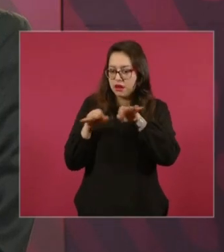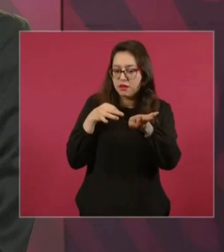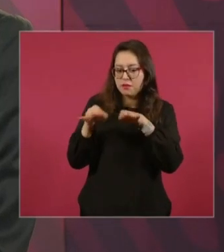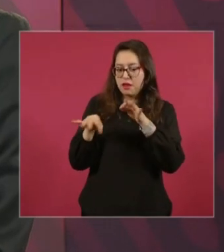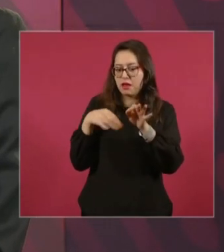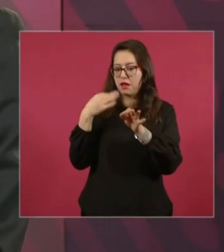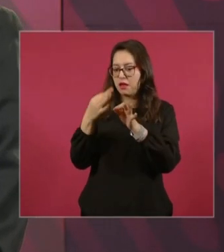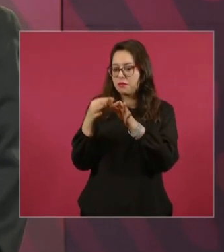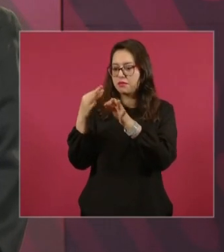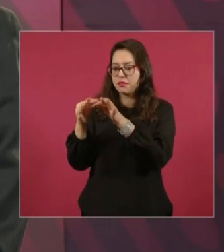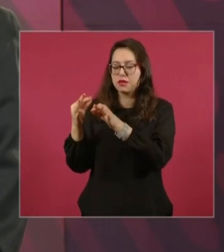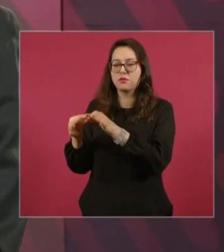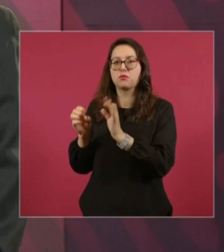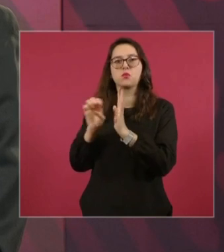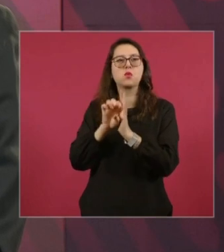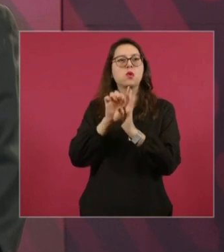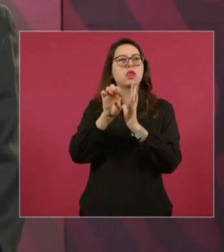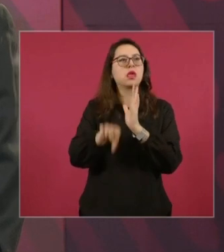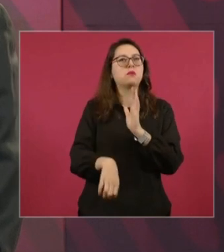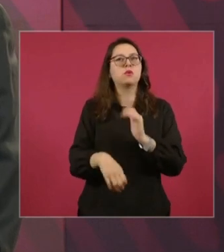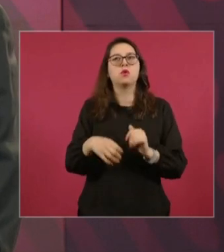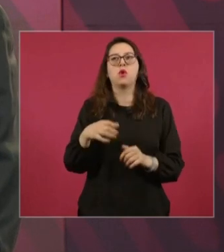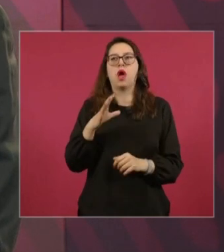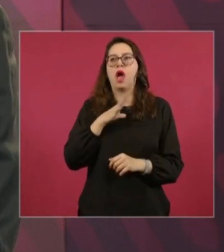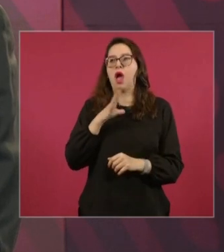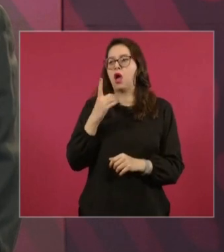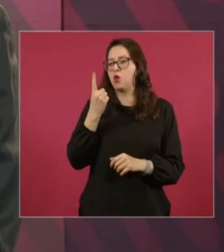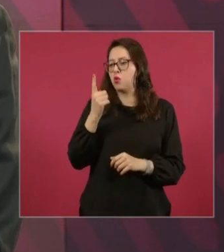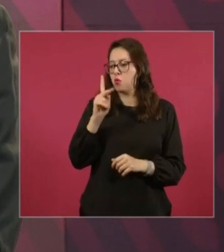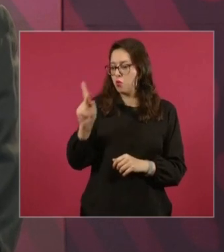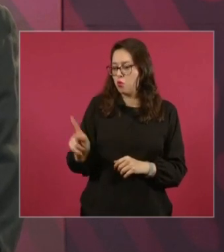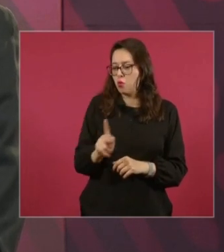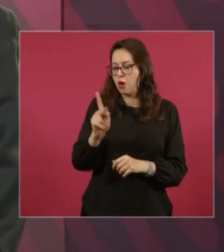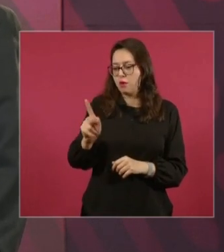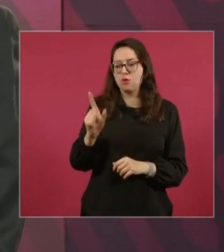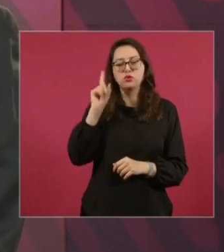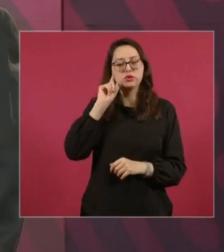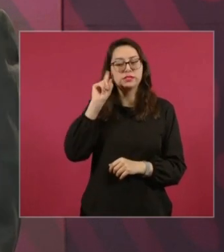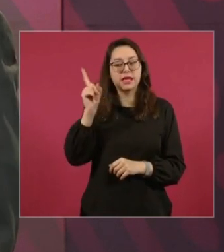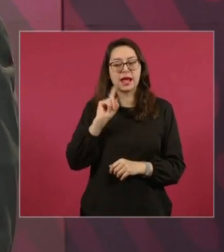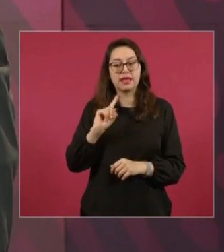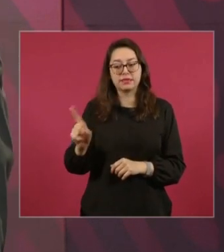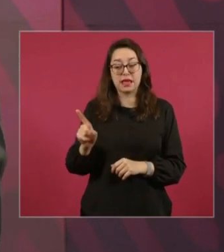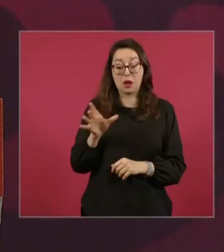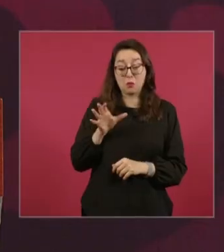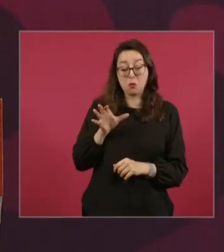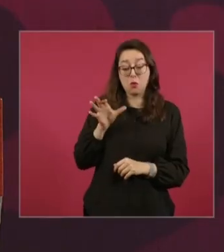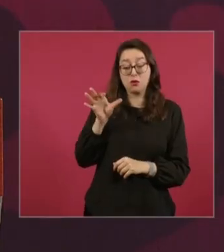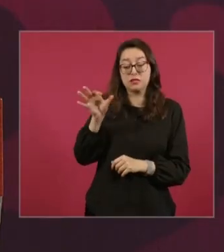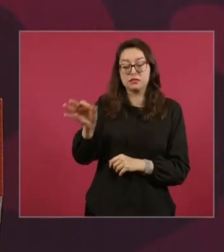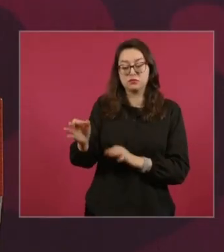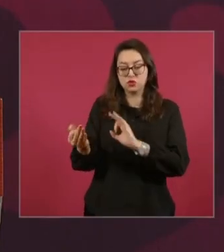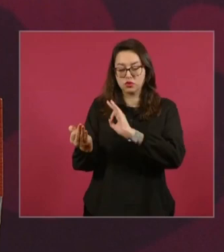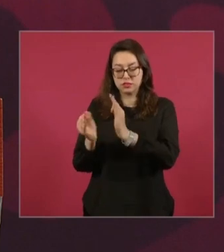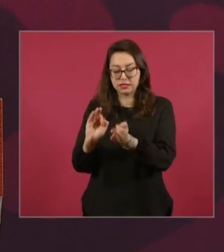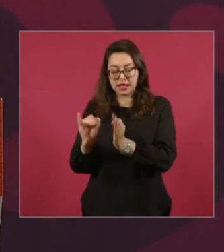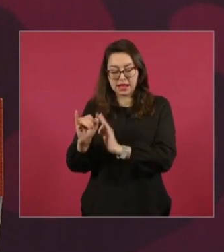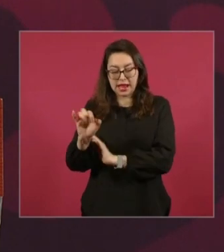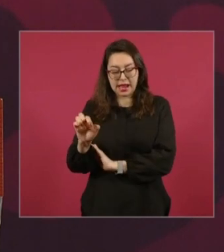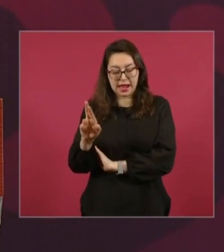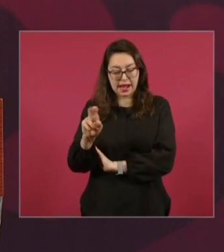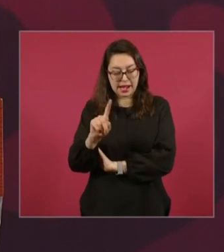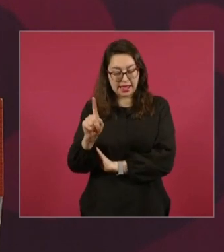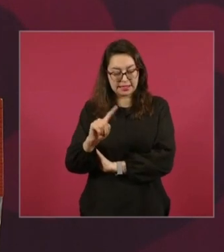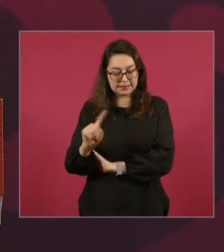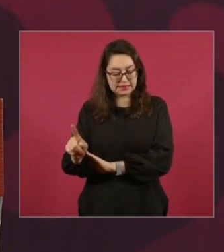por Jerez. Bueno, Jerez es muy bello también, de Zacatecas, pero hay un municipio más